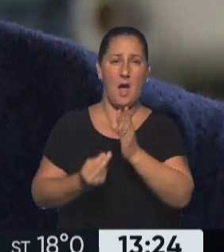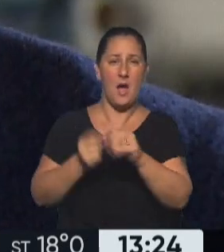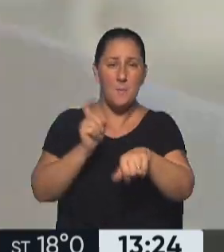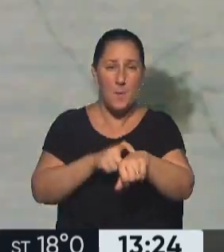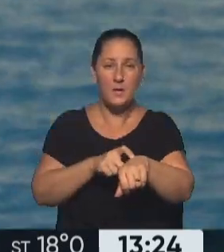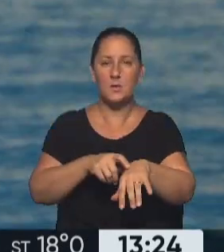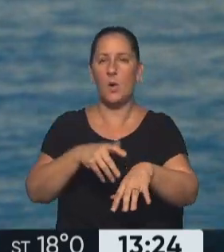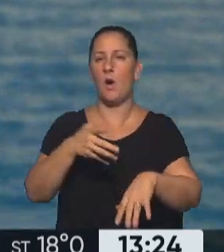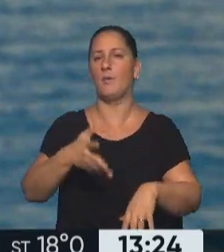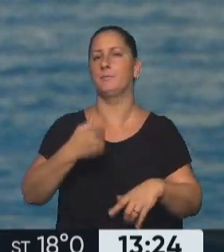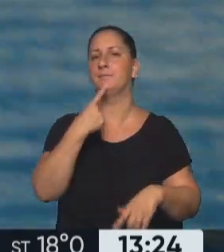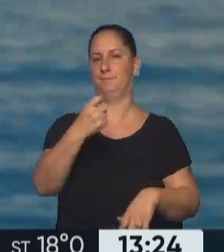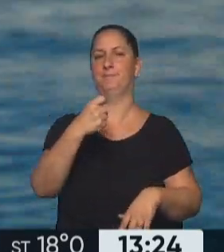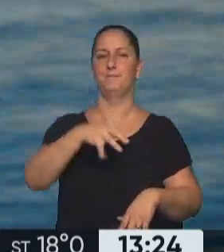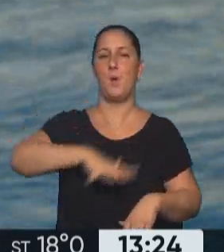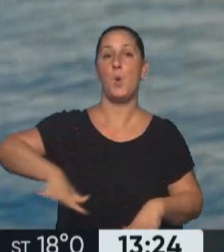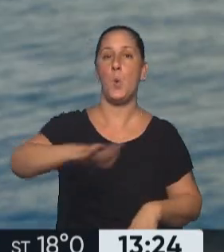estaba.